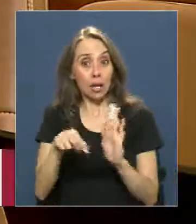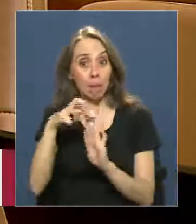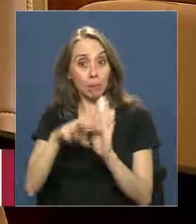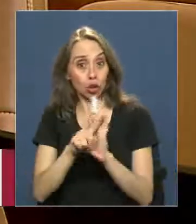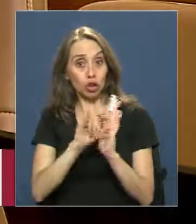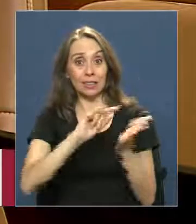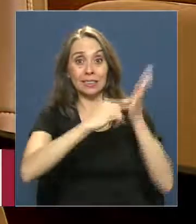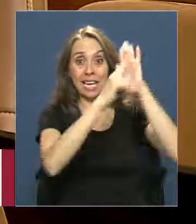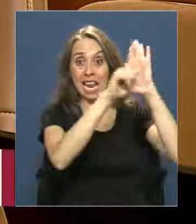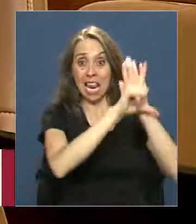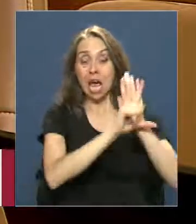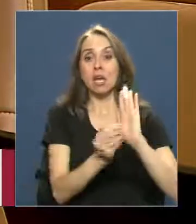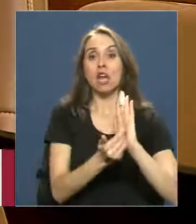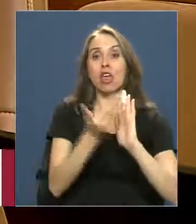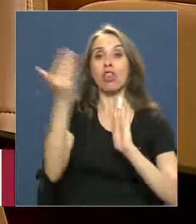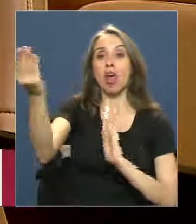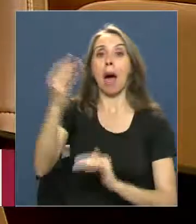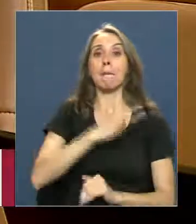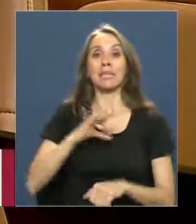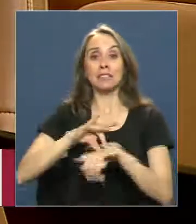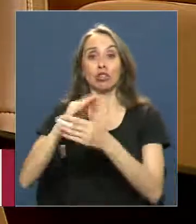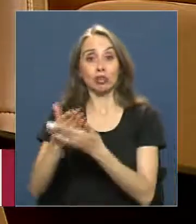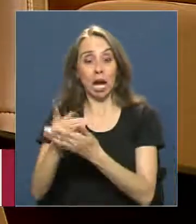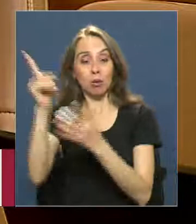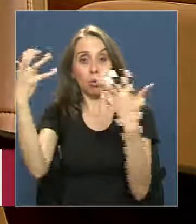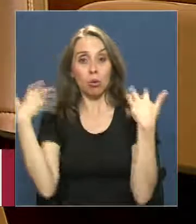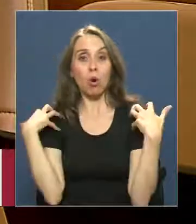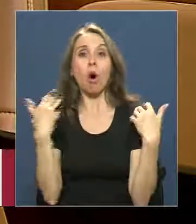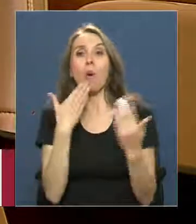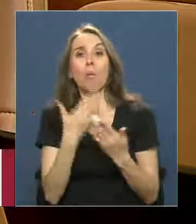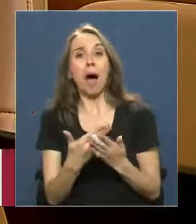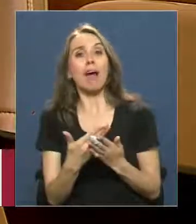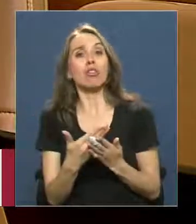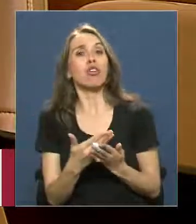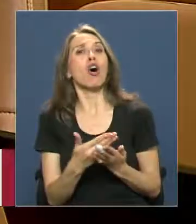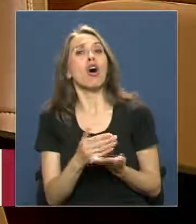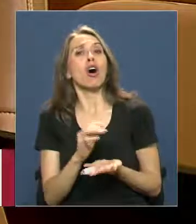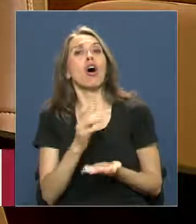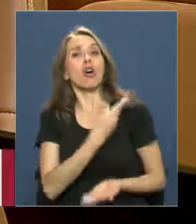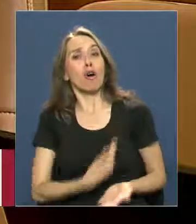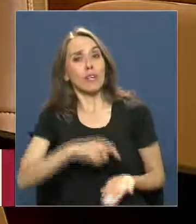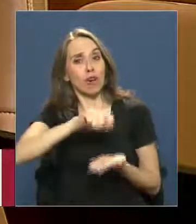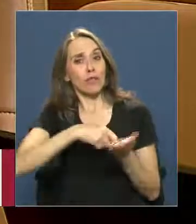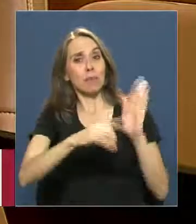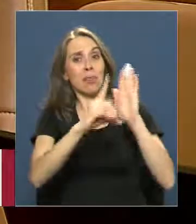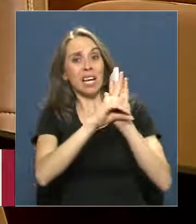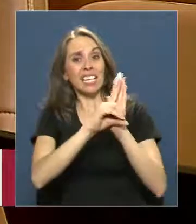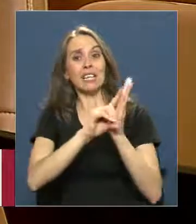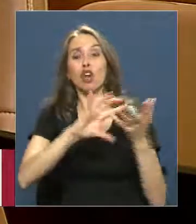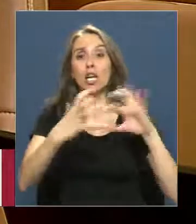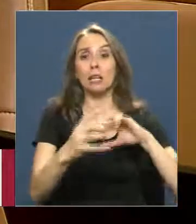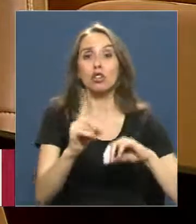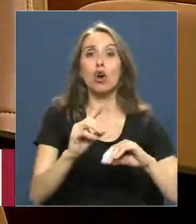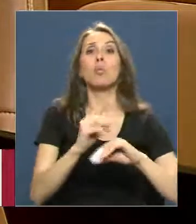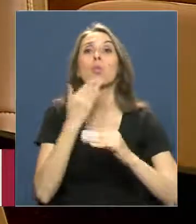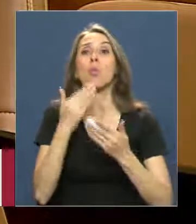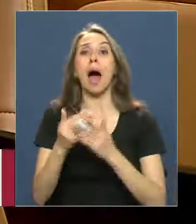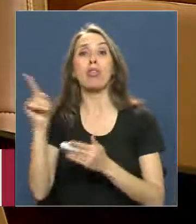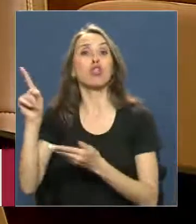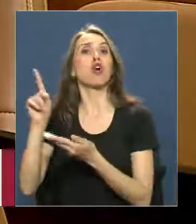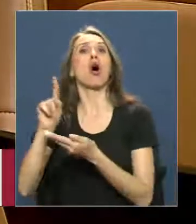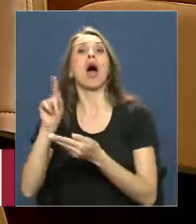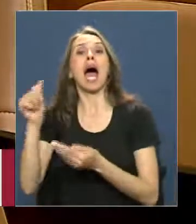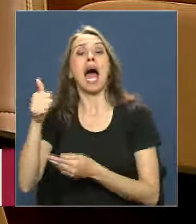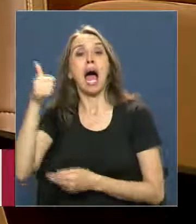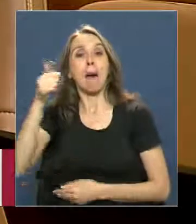solo en la declaración de catástrofe, sino que basta que haya una alerta sanitaria y se le entrega la instrucción a la